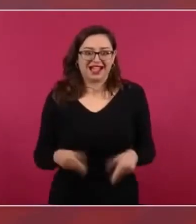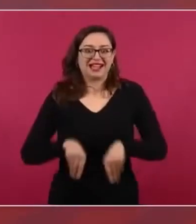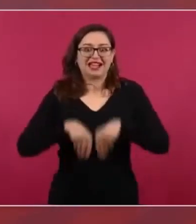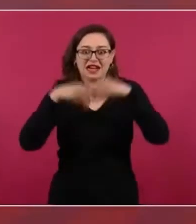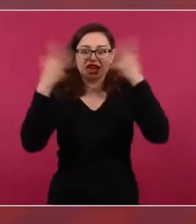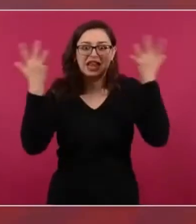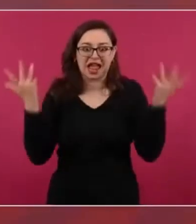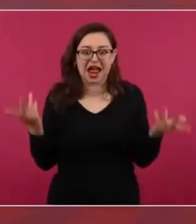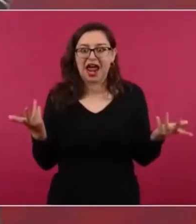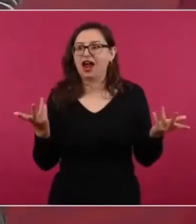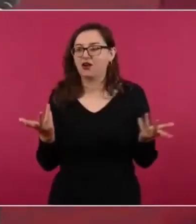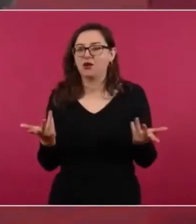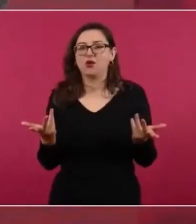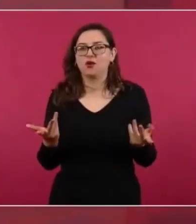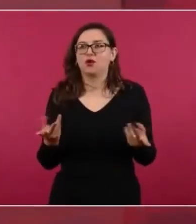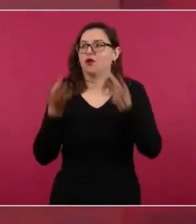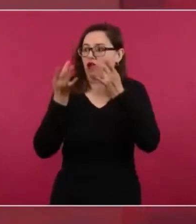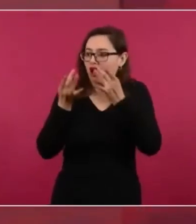de la enseñanza?